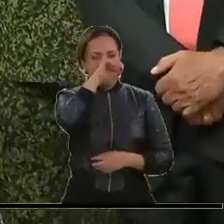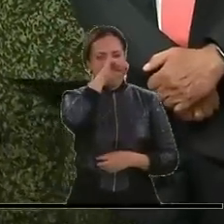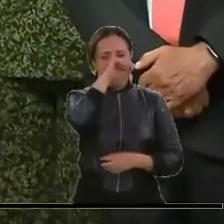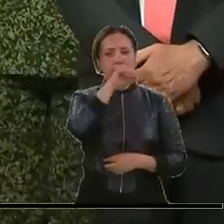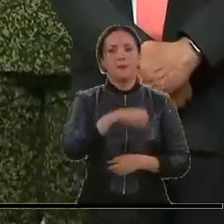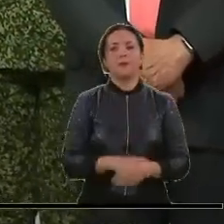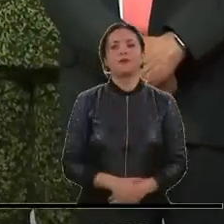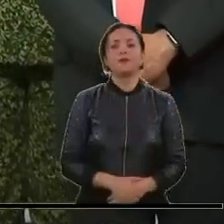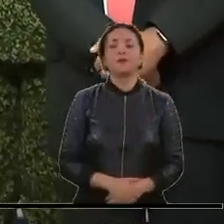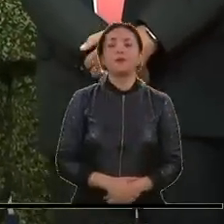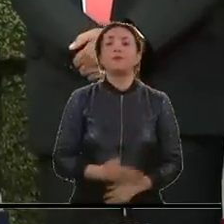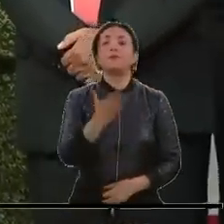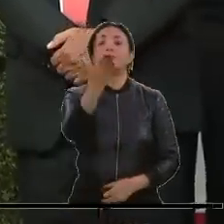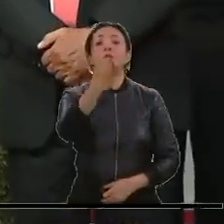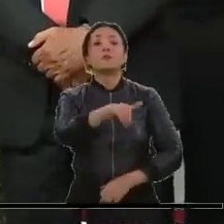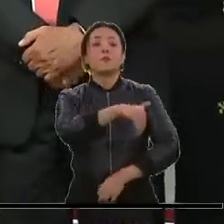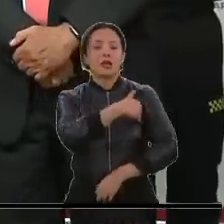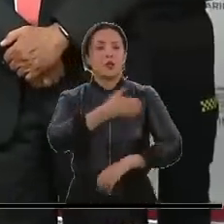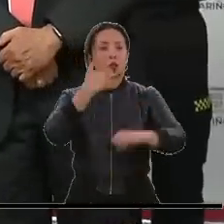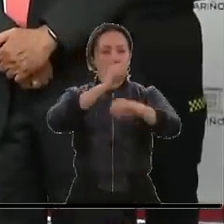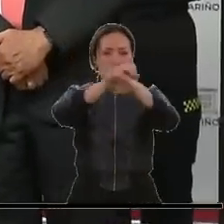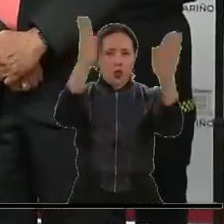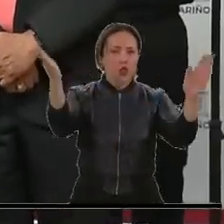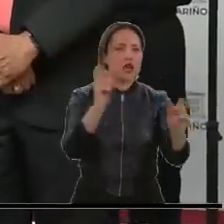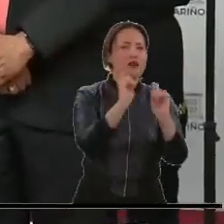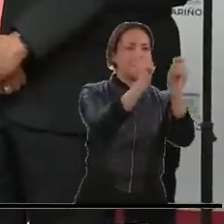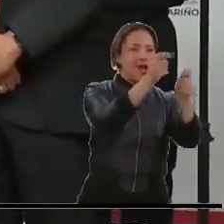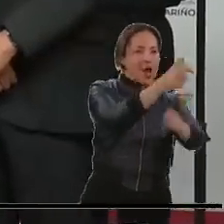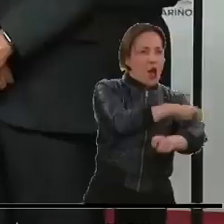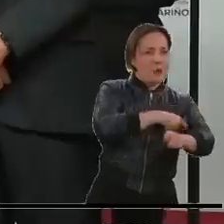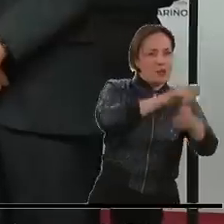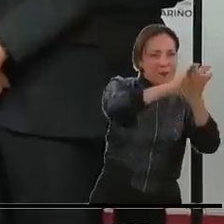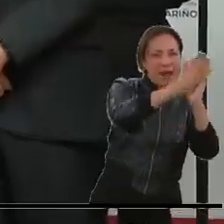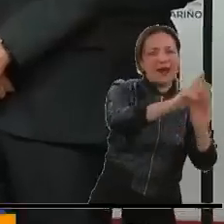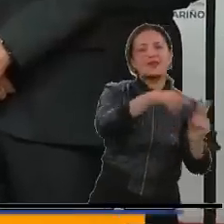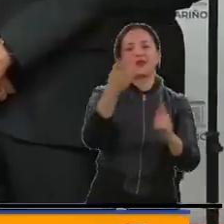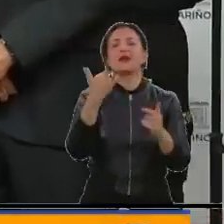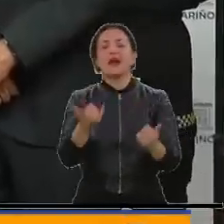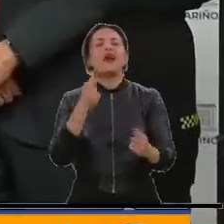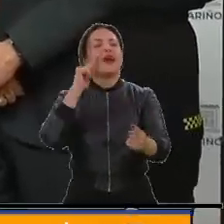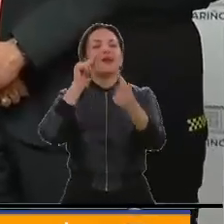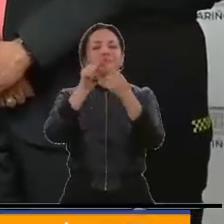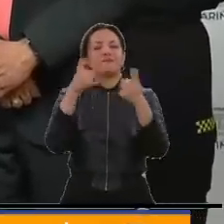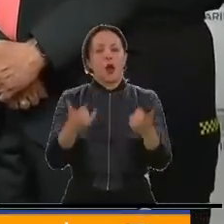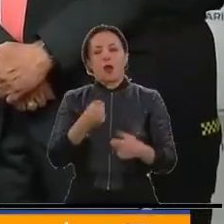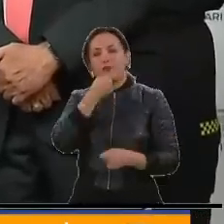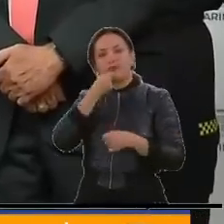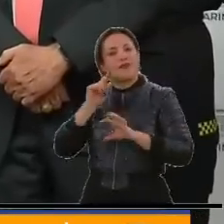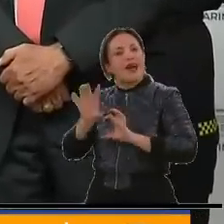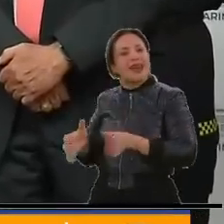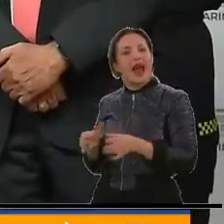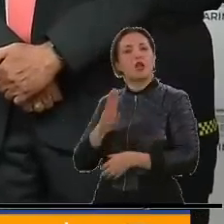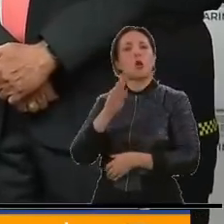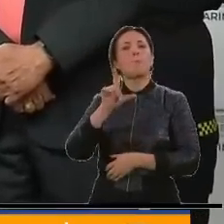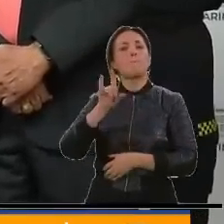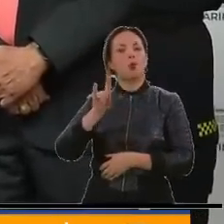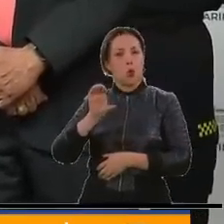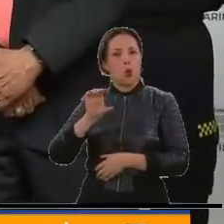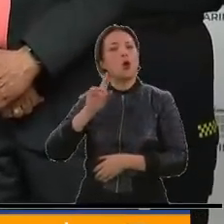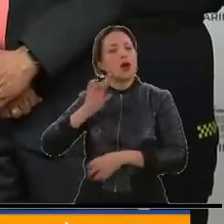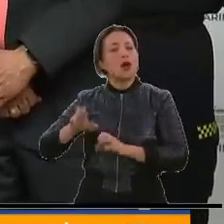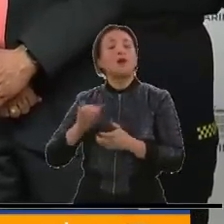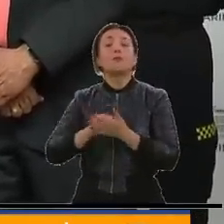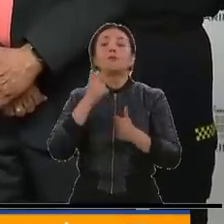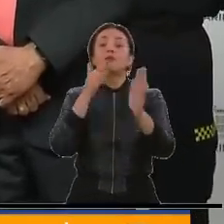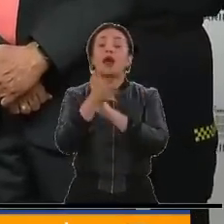Ministros, muy buenos días, comisionado. Estamos en directo para Blue Radio. Quiero preguntar lo siguiente, y es que usted había dicho que el